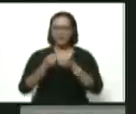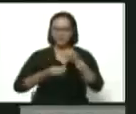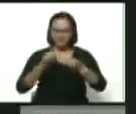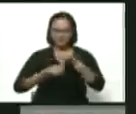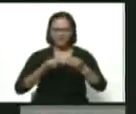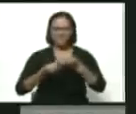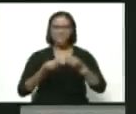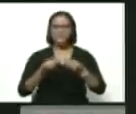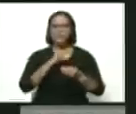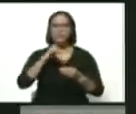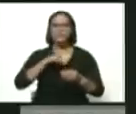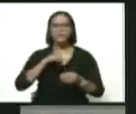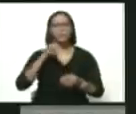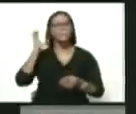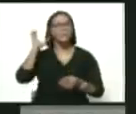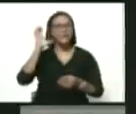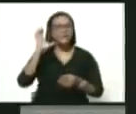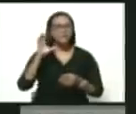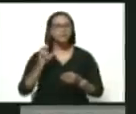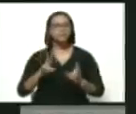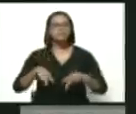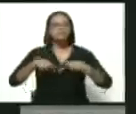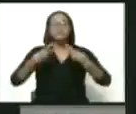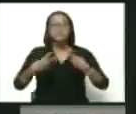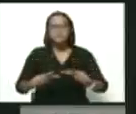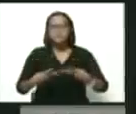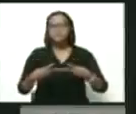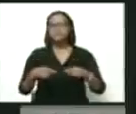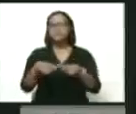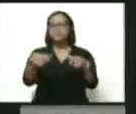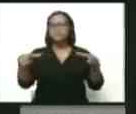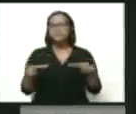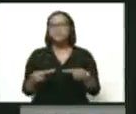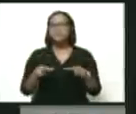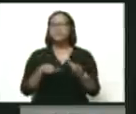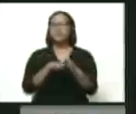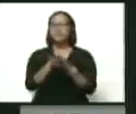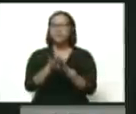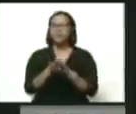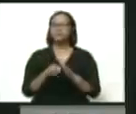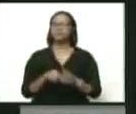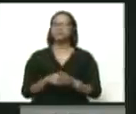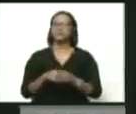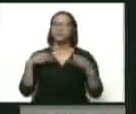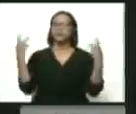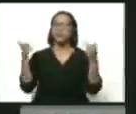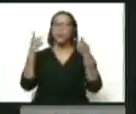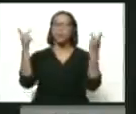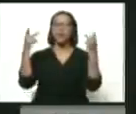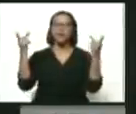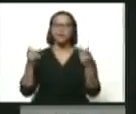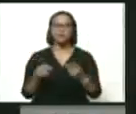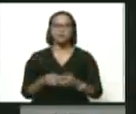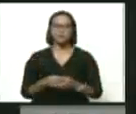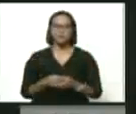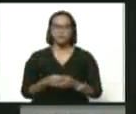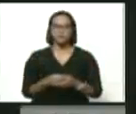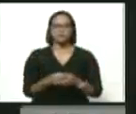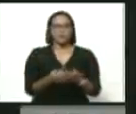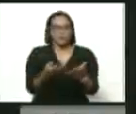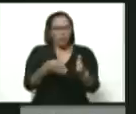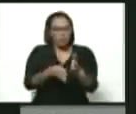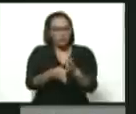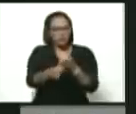a nuestro país para nuevos escenarios de crecimiento, de avance, de prosperidad, y nos lleven por el